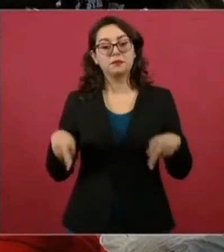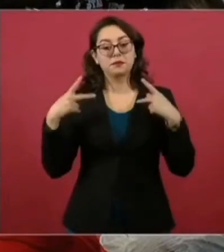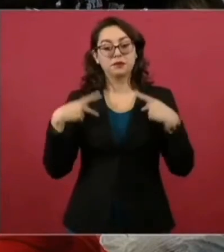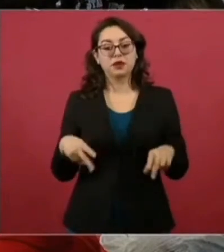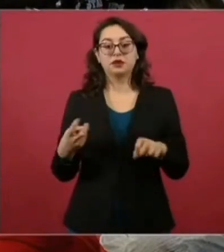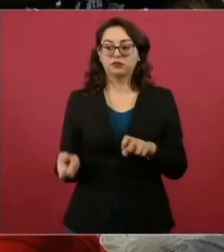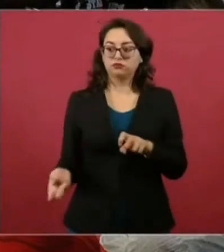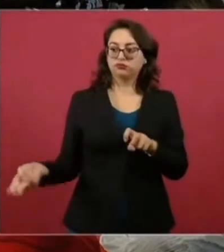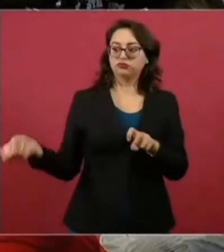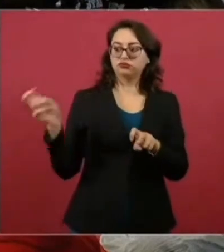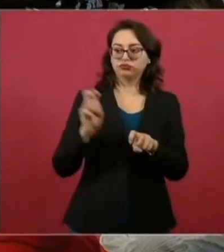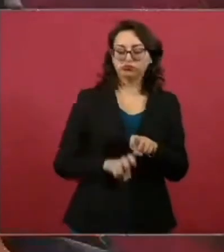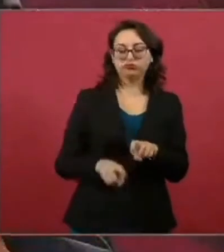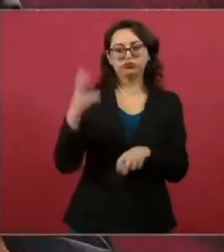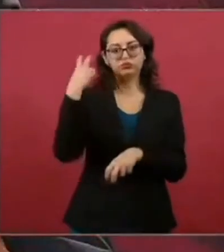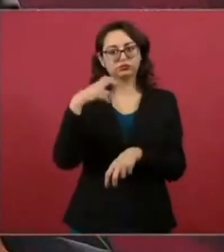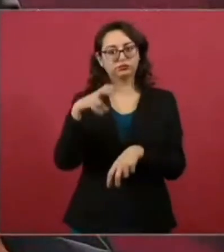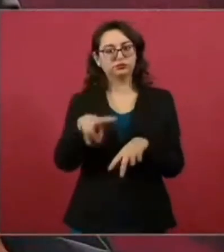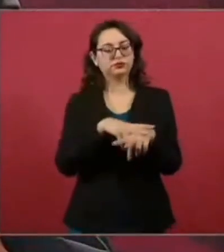Se tiene que